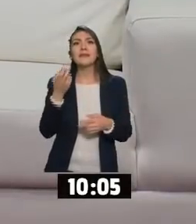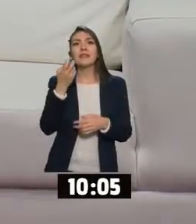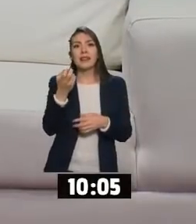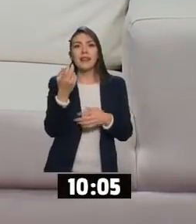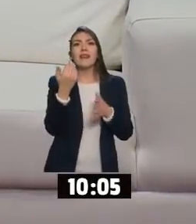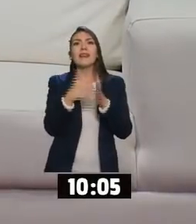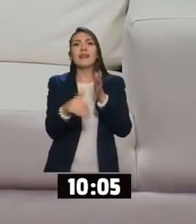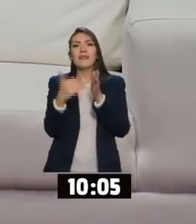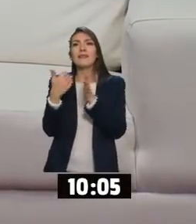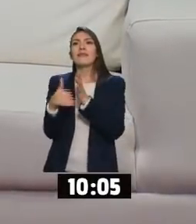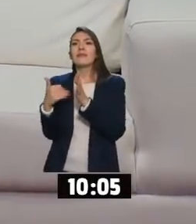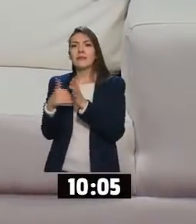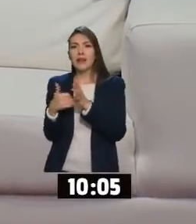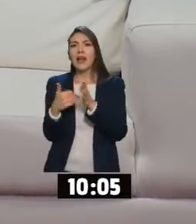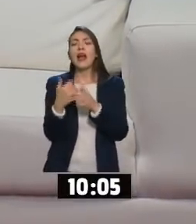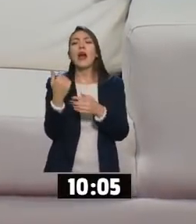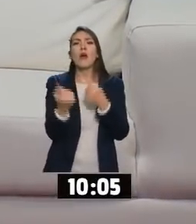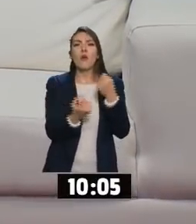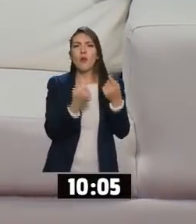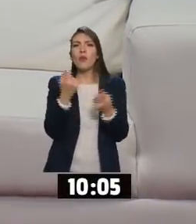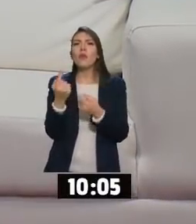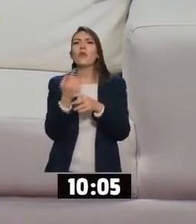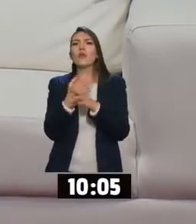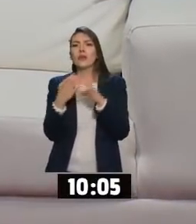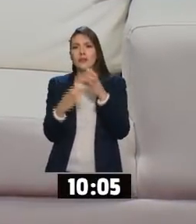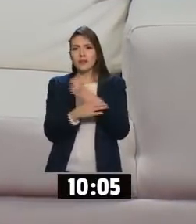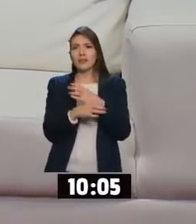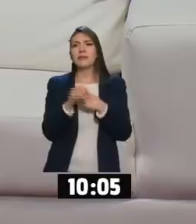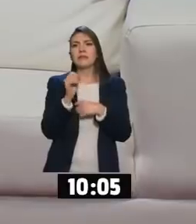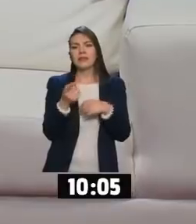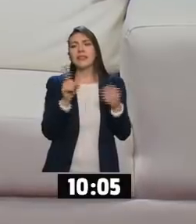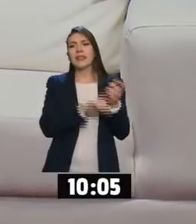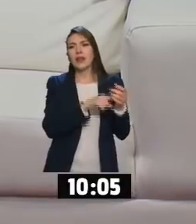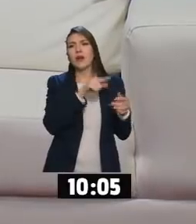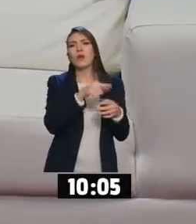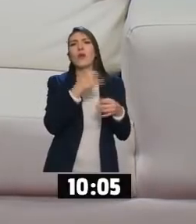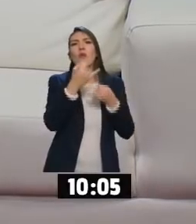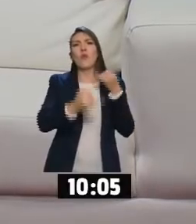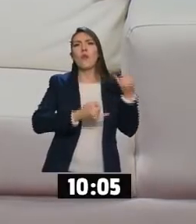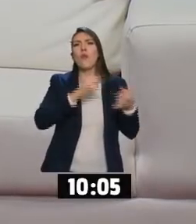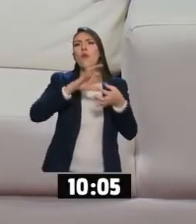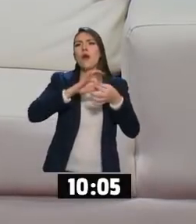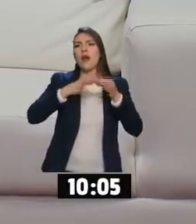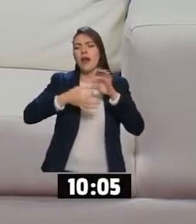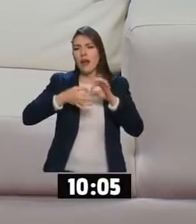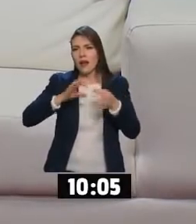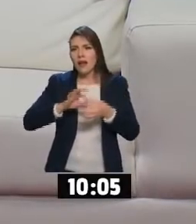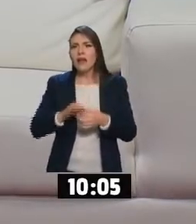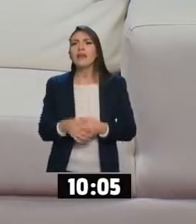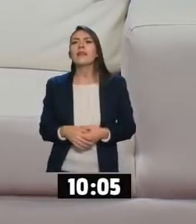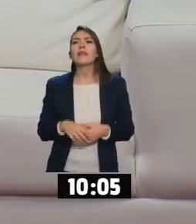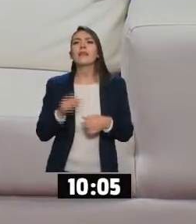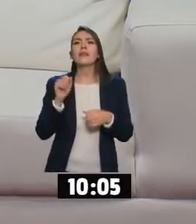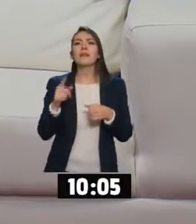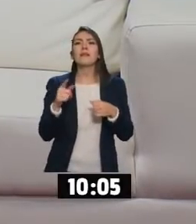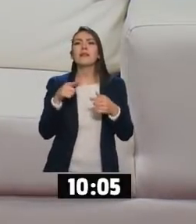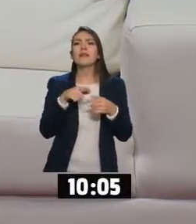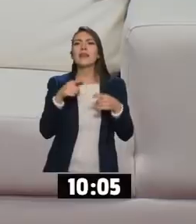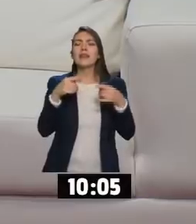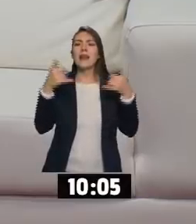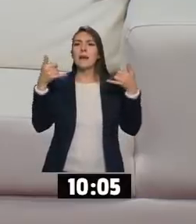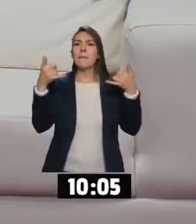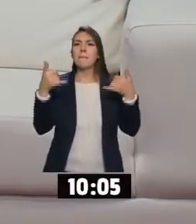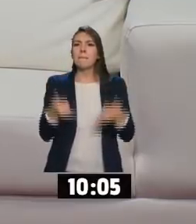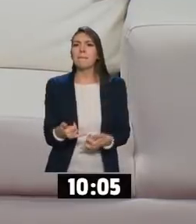algunas notas relacionadas con lo grandioso de estos Juegos Olímpicos en cuanto tenemos del empate de salto de altura. Recordarán